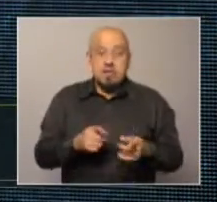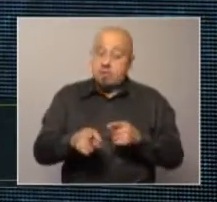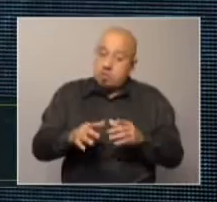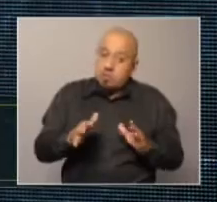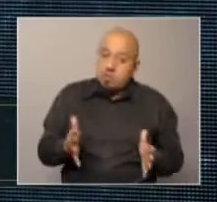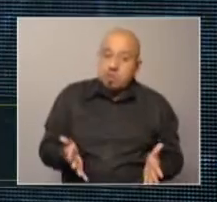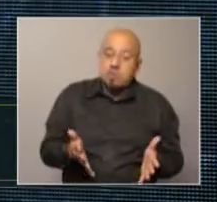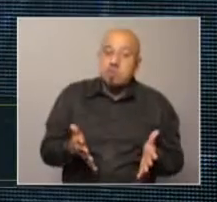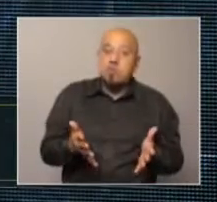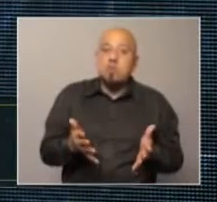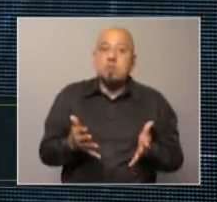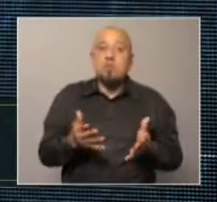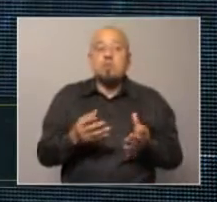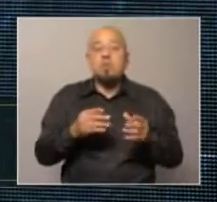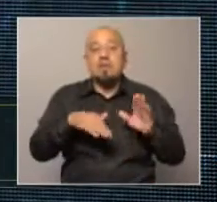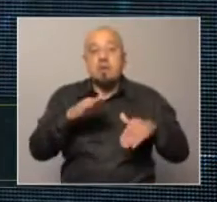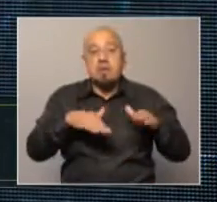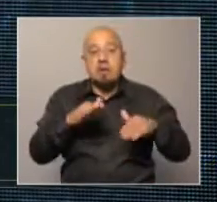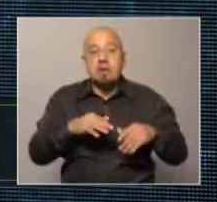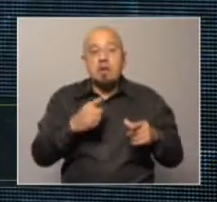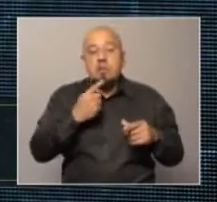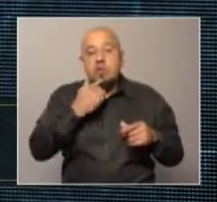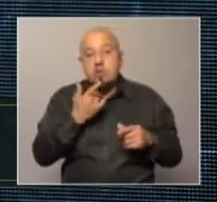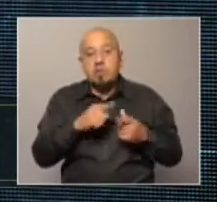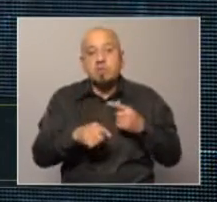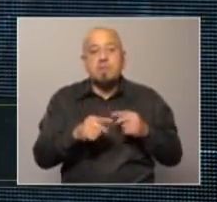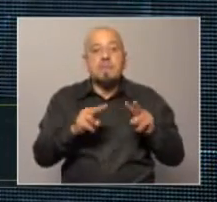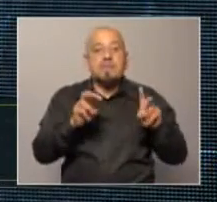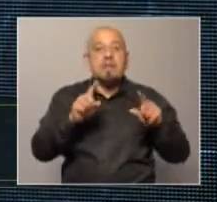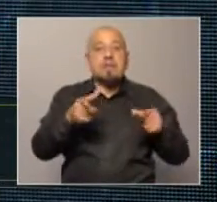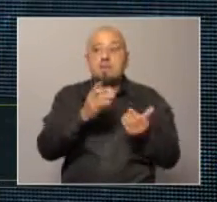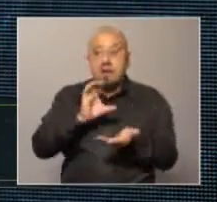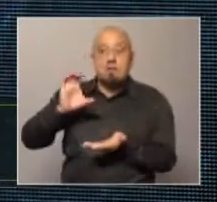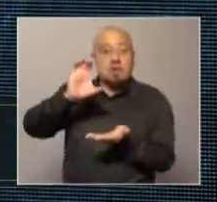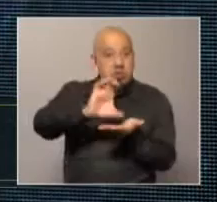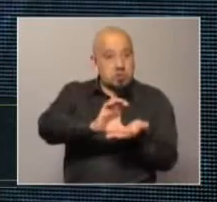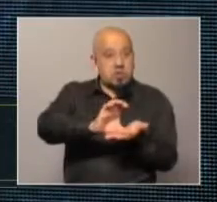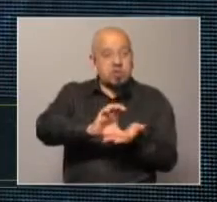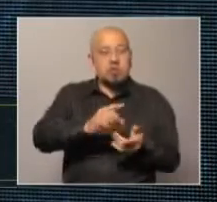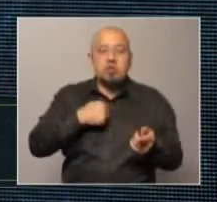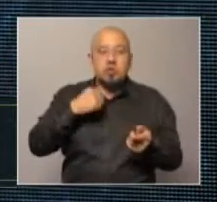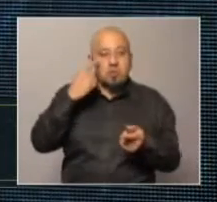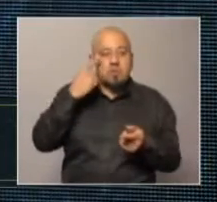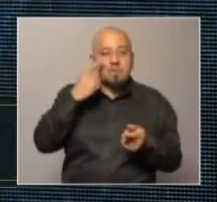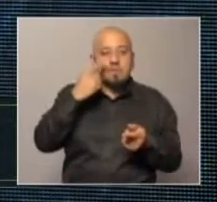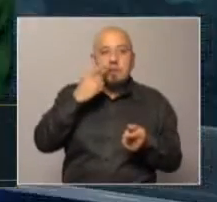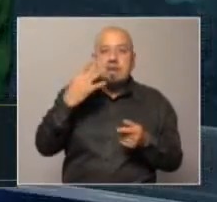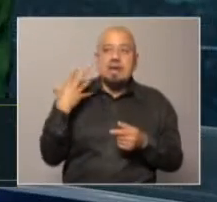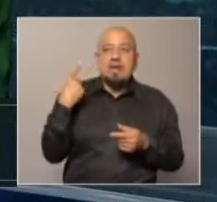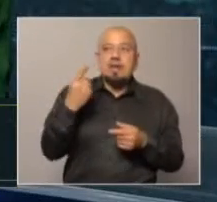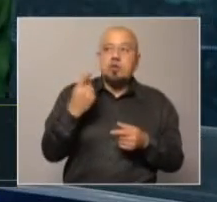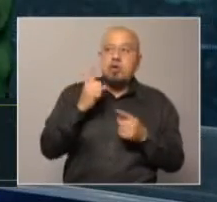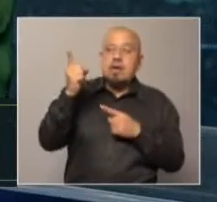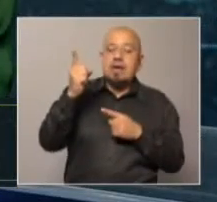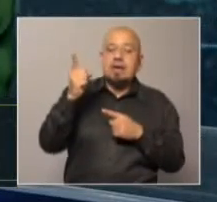diferencial según el rubro, ¿no? Porque uh-huh. como mencionaba Andrea, claro, en el caso de las inversiones llega... Yo he escuchado las directoras del